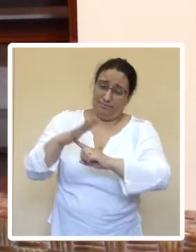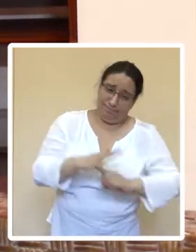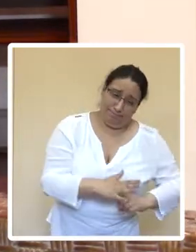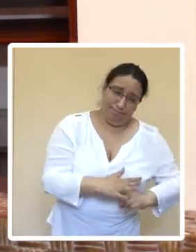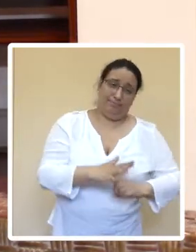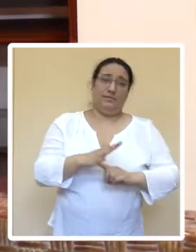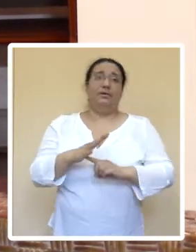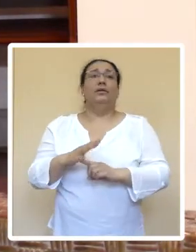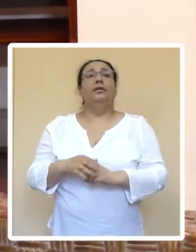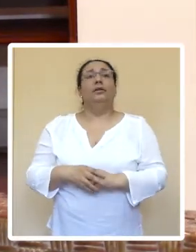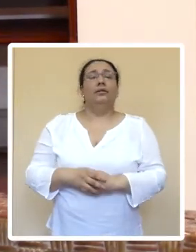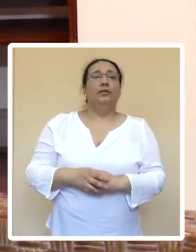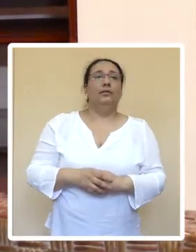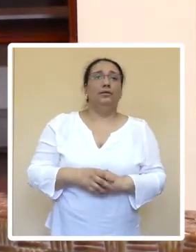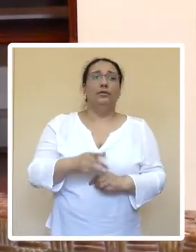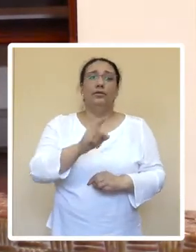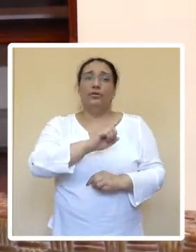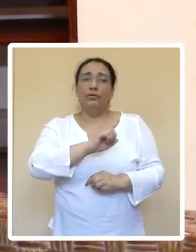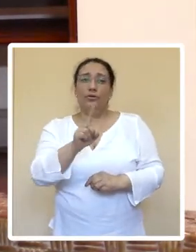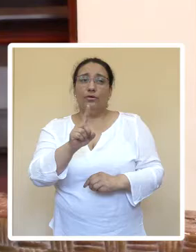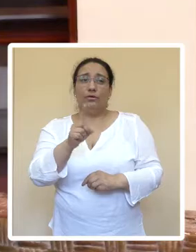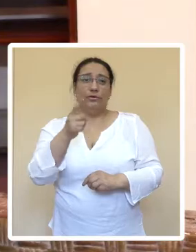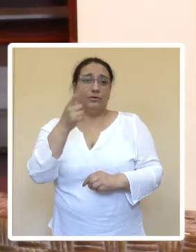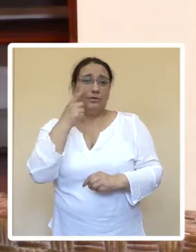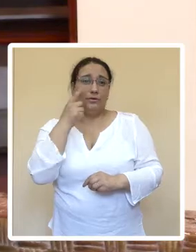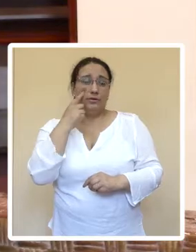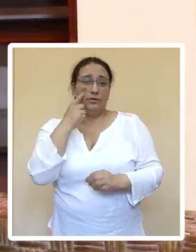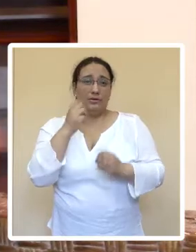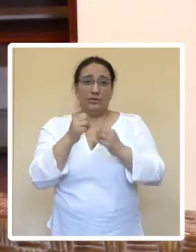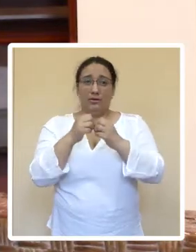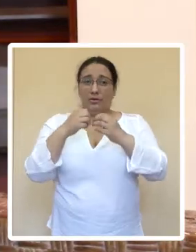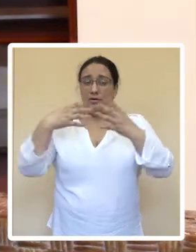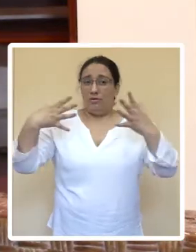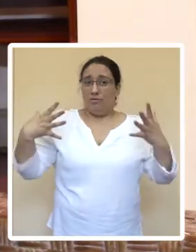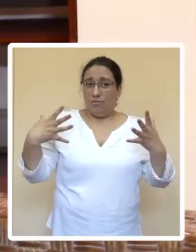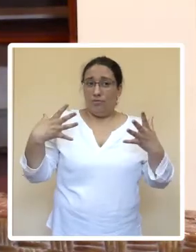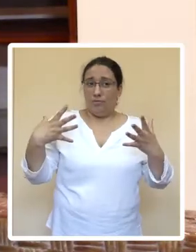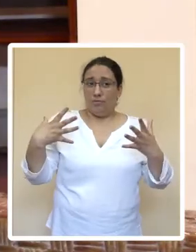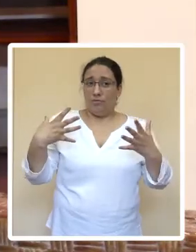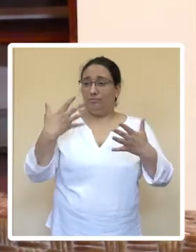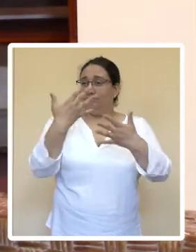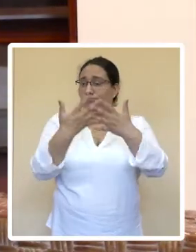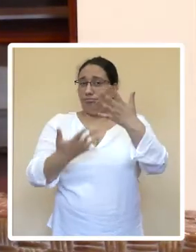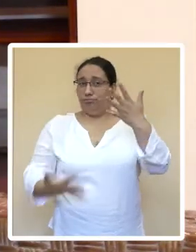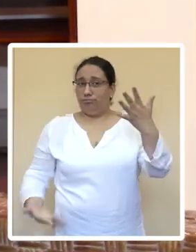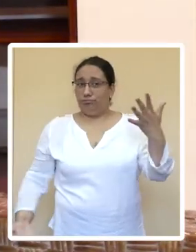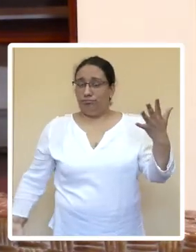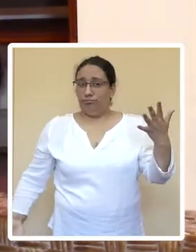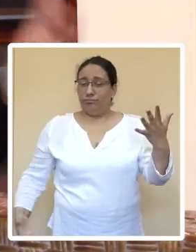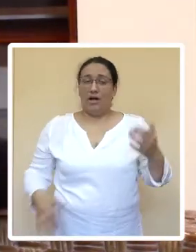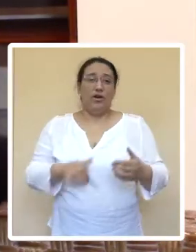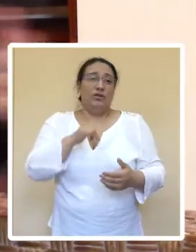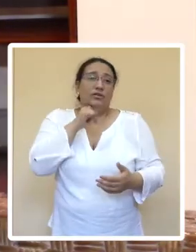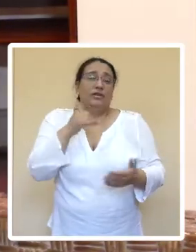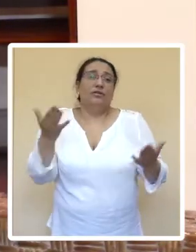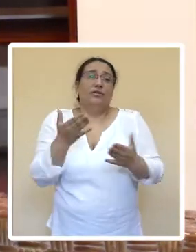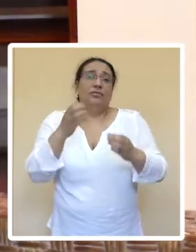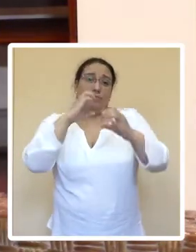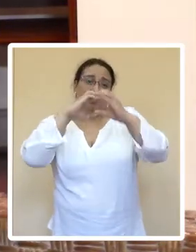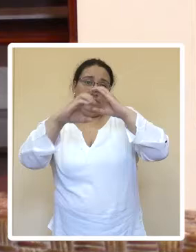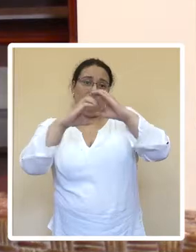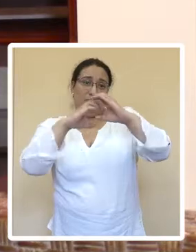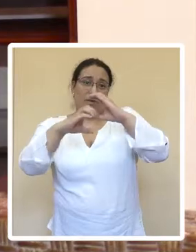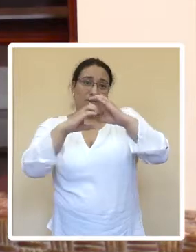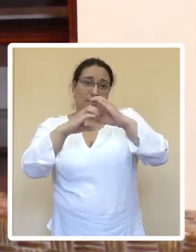discriminación todavía no se conocen muchos conceptos, todavía no saben de qué manera poder comunicarse con los